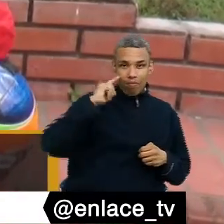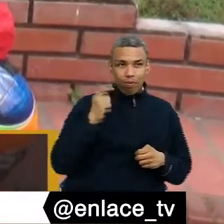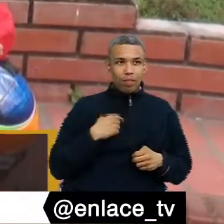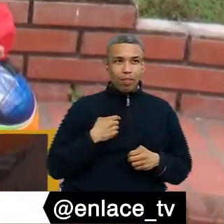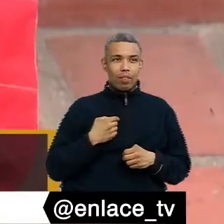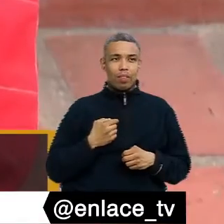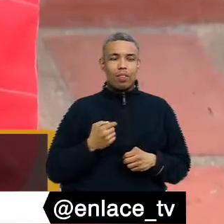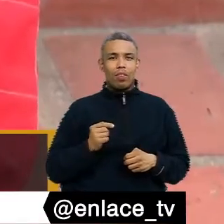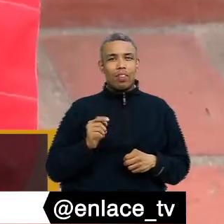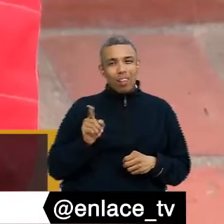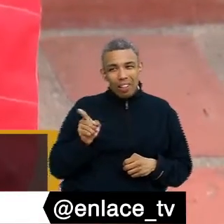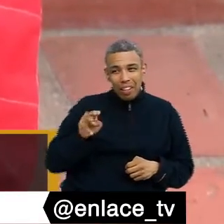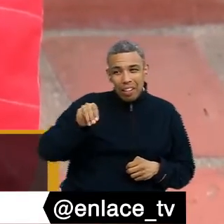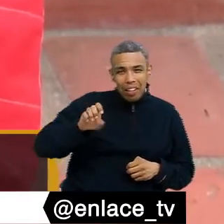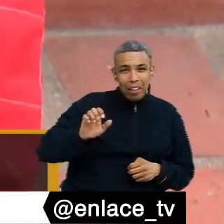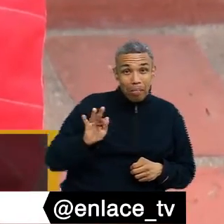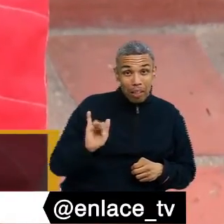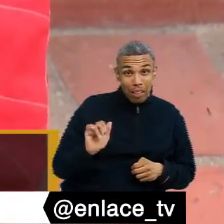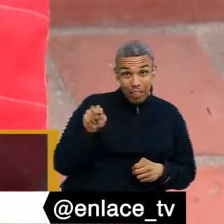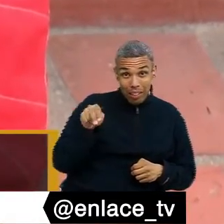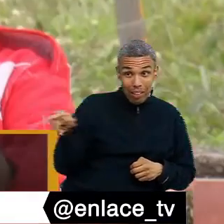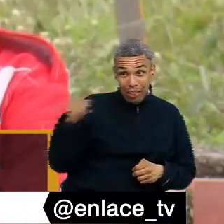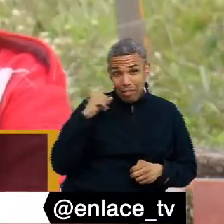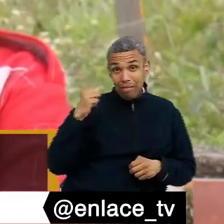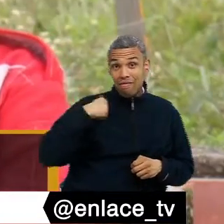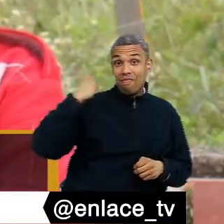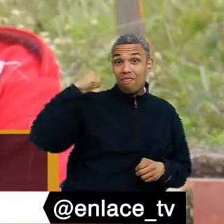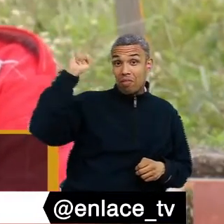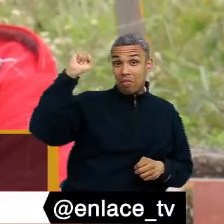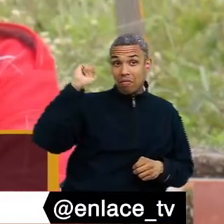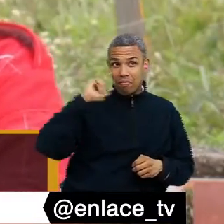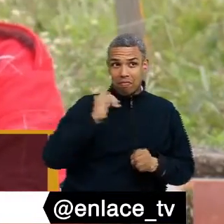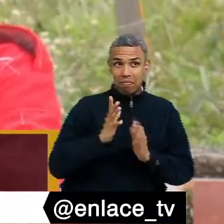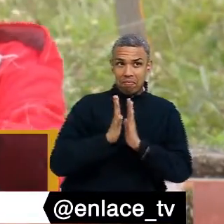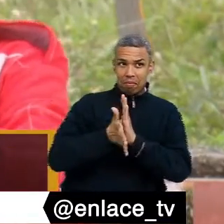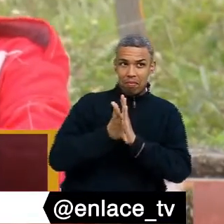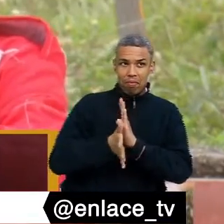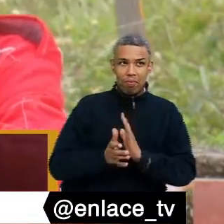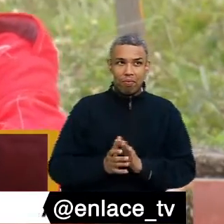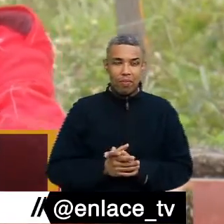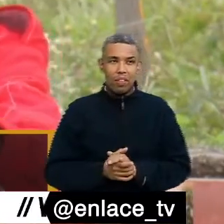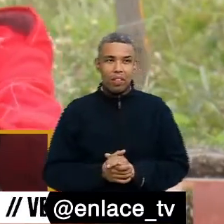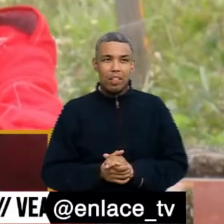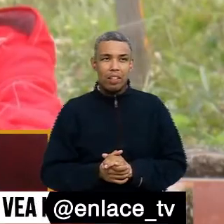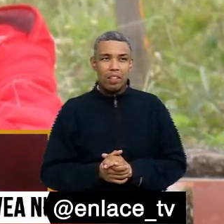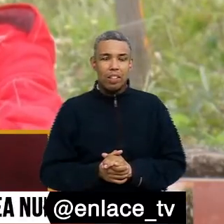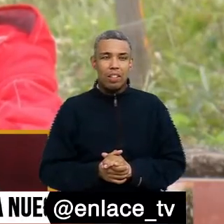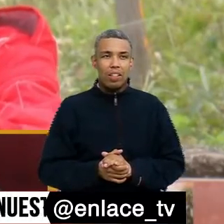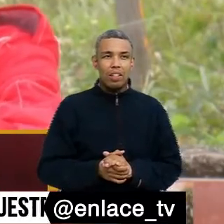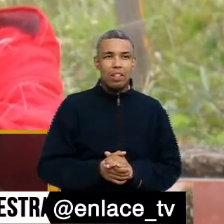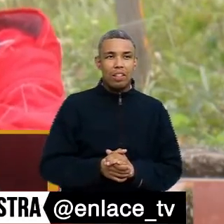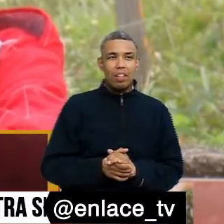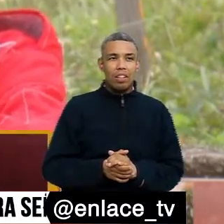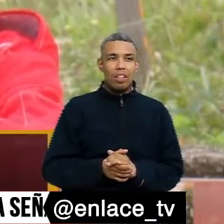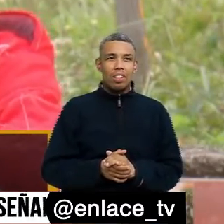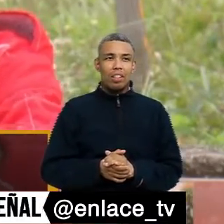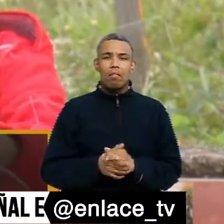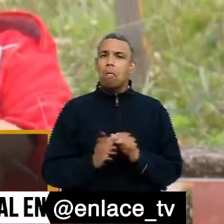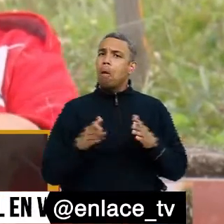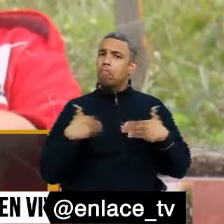a Martín luchó por ocupar su puesto. Sin embargo, Ramírez... Pasarle a los demás me hace un poquito más